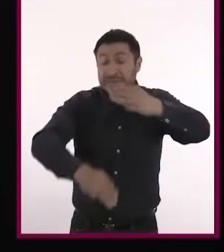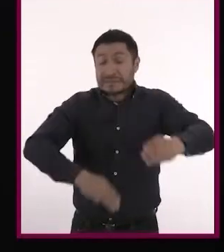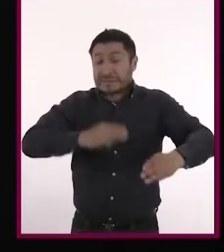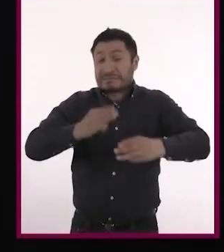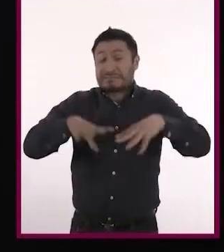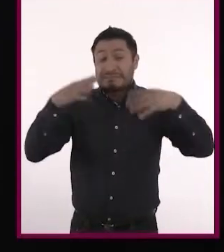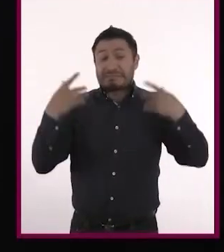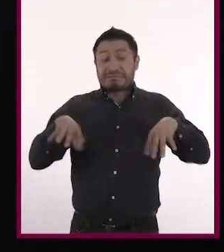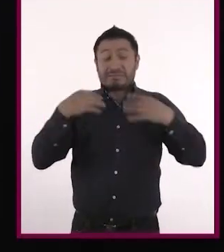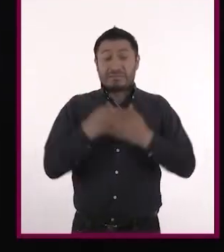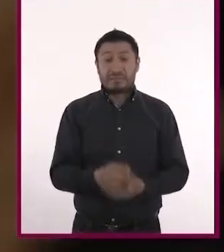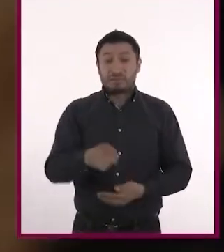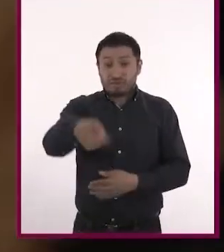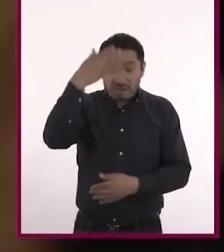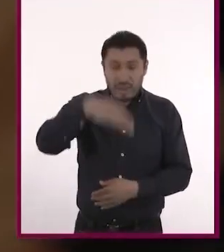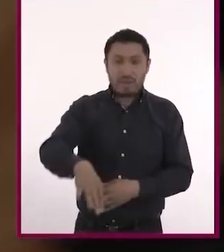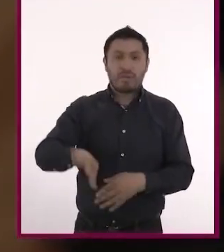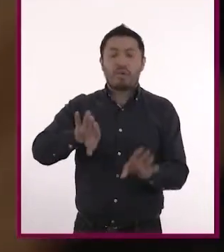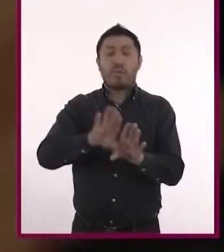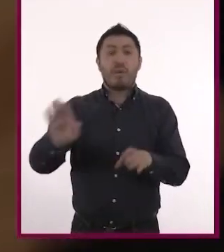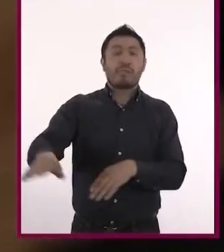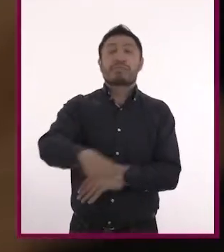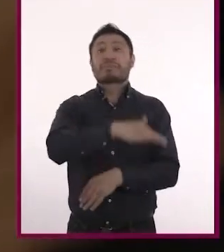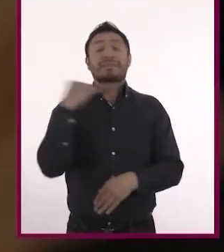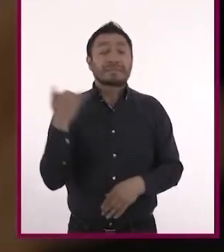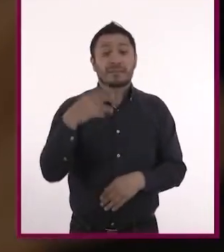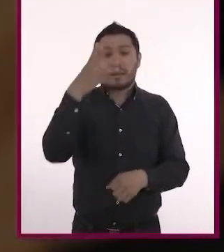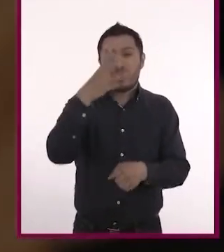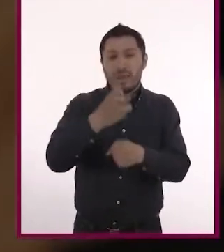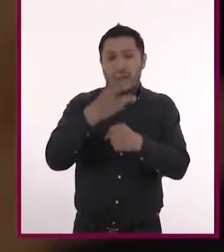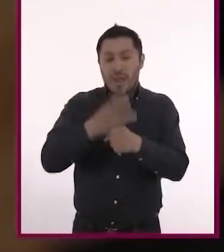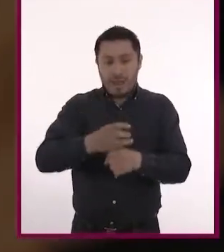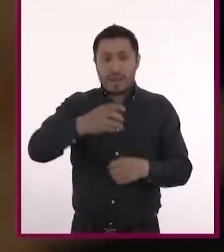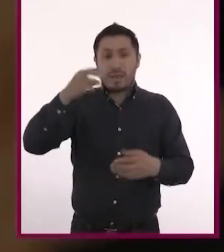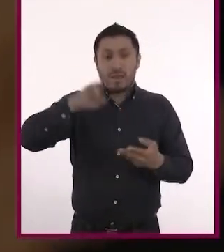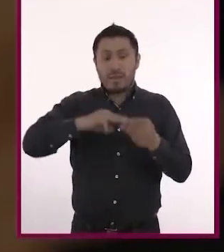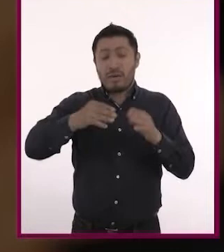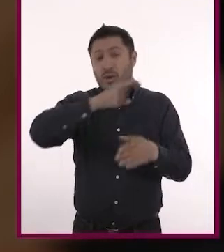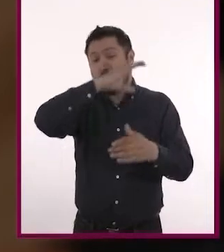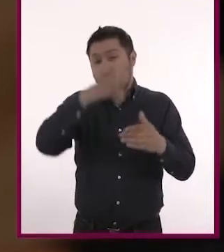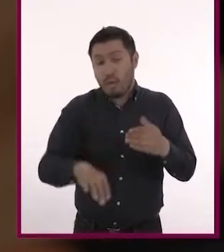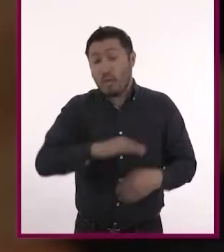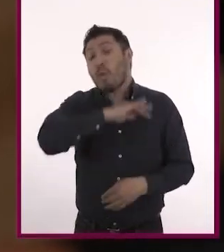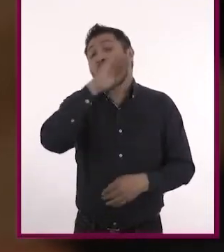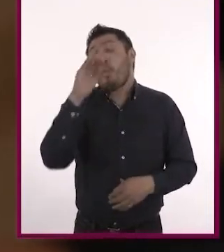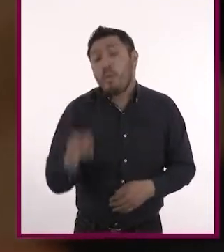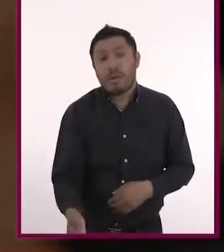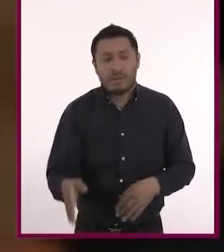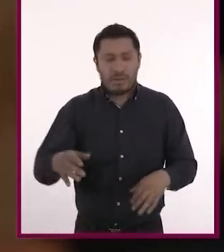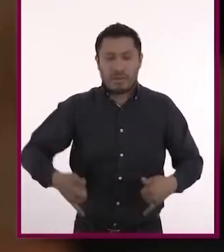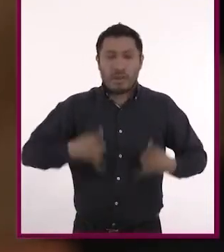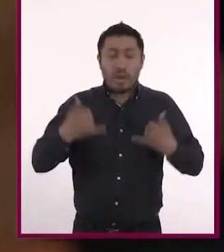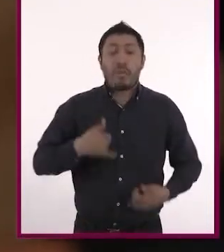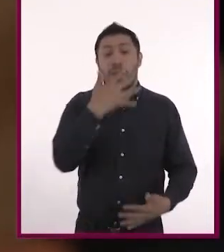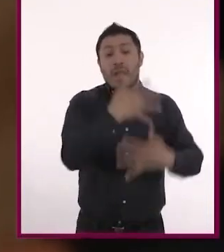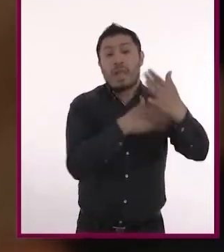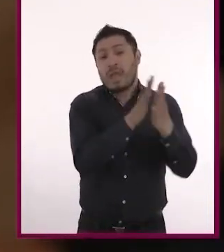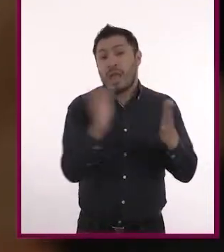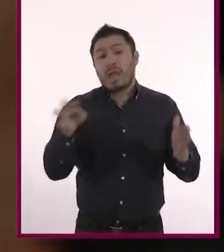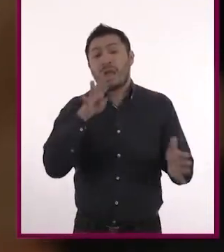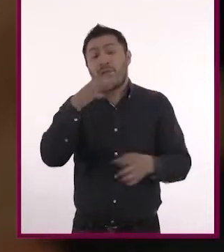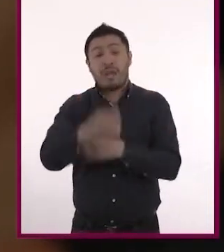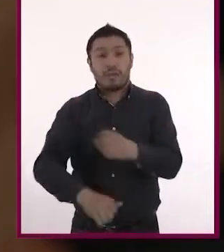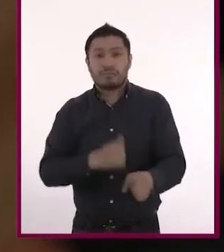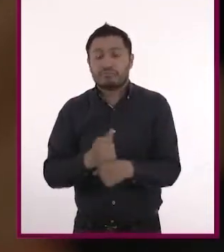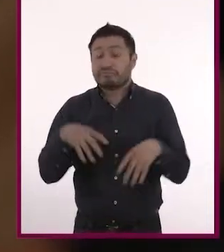mundial? ¿Sabías que el suicidio es la tercera causa de muerte para los jóvenes de edades comprendidas entre los 15 y los 19